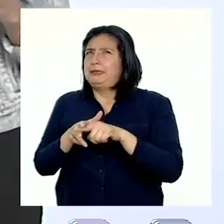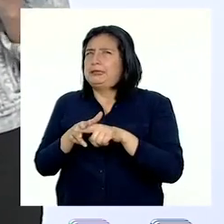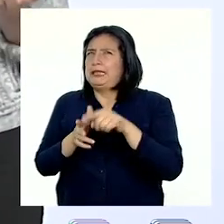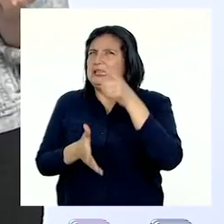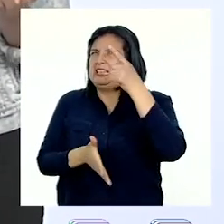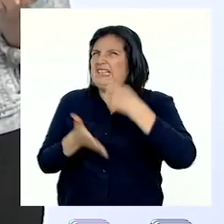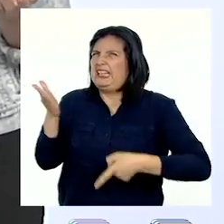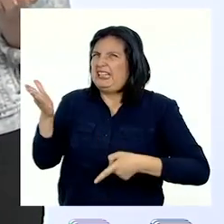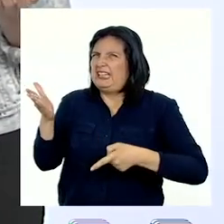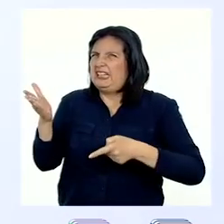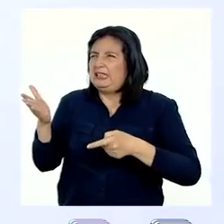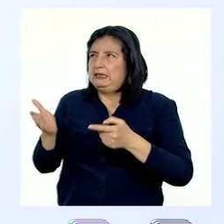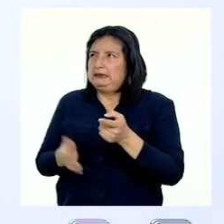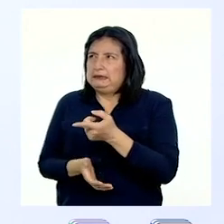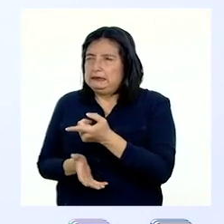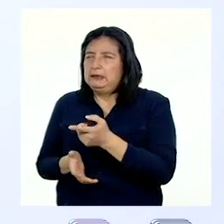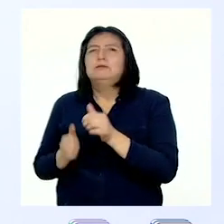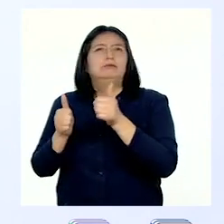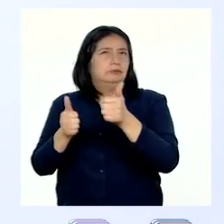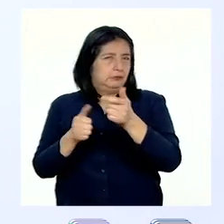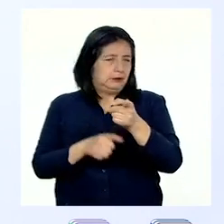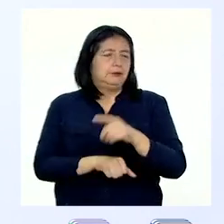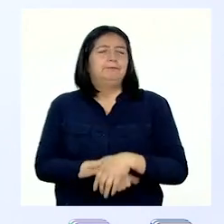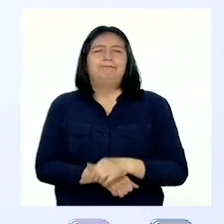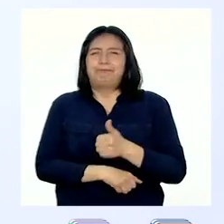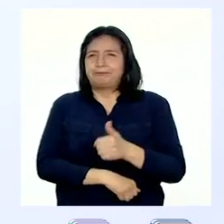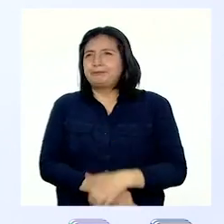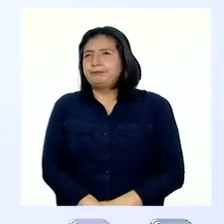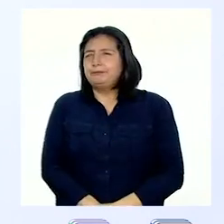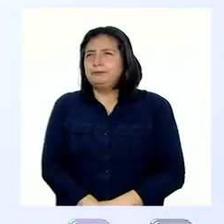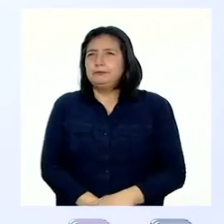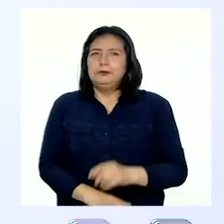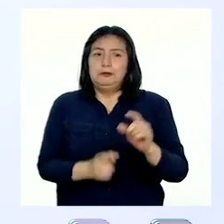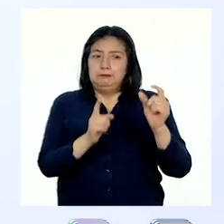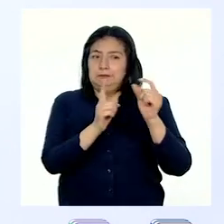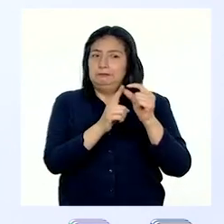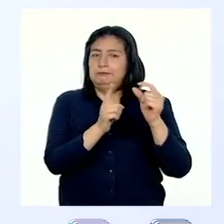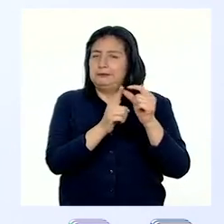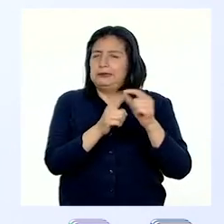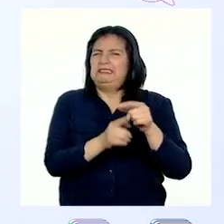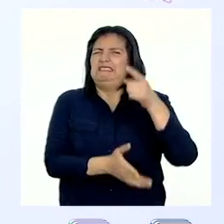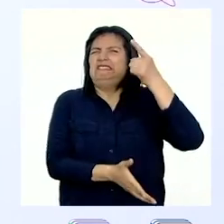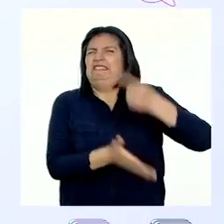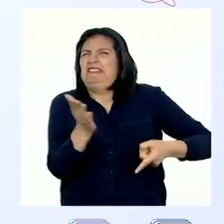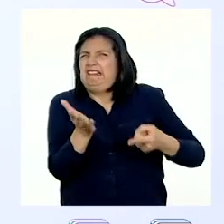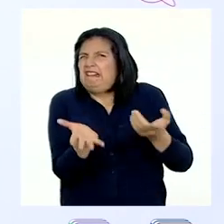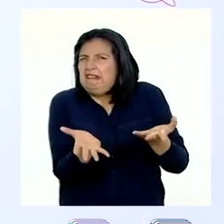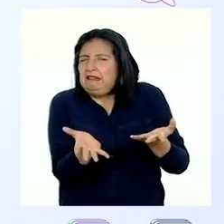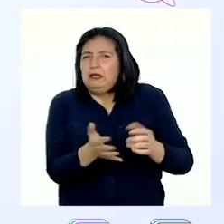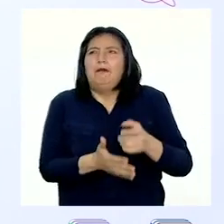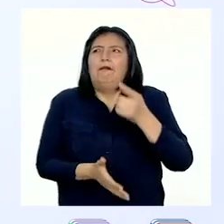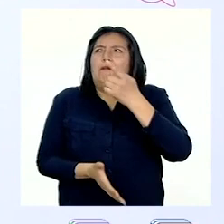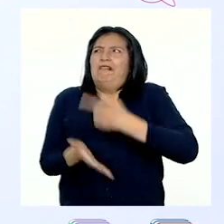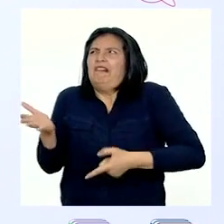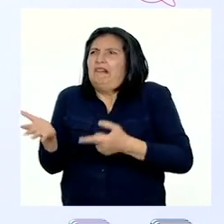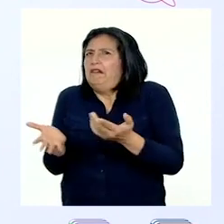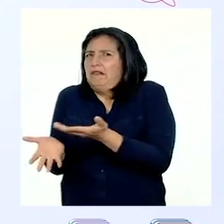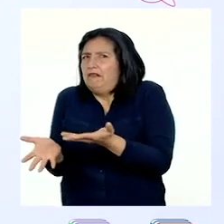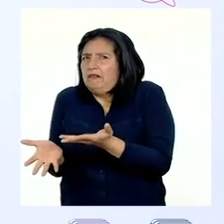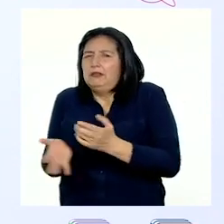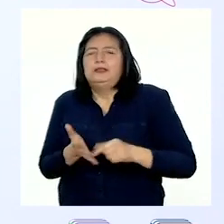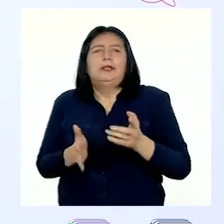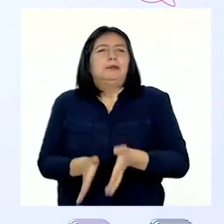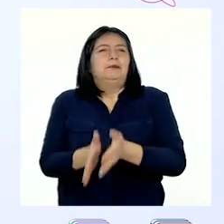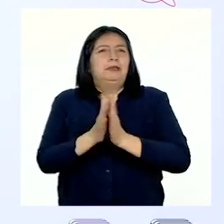¿Empiezan con qué es? Muy bien, Patricia. Palabras como qué es o qué son nos sirven